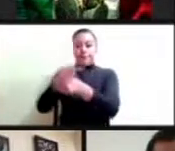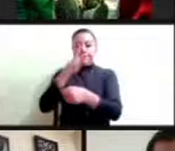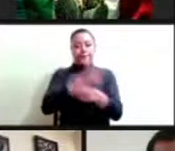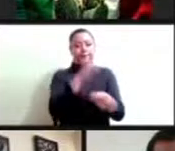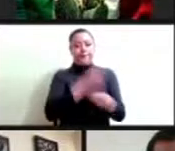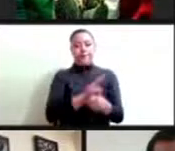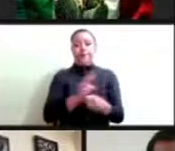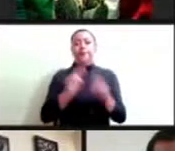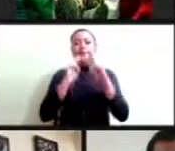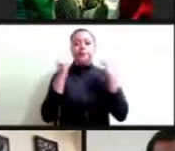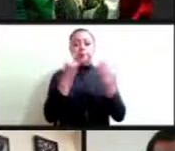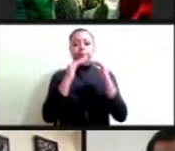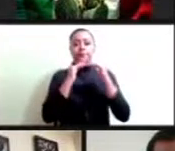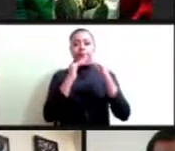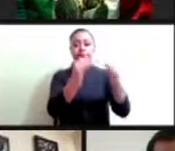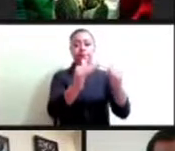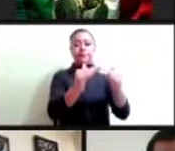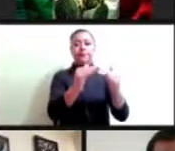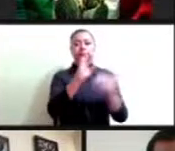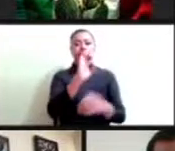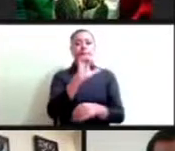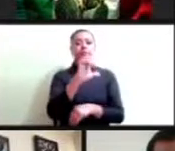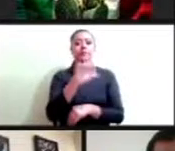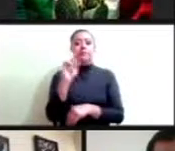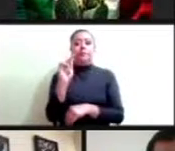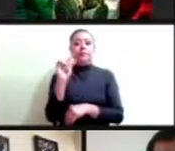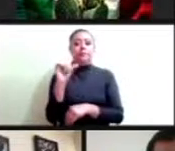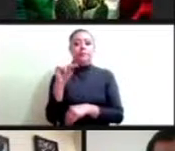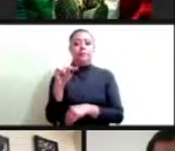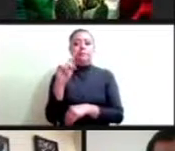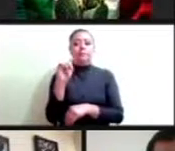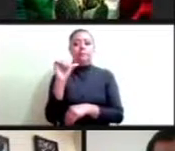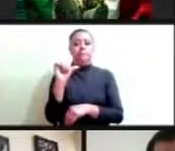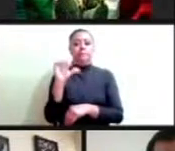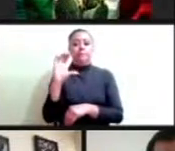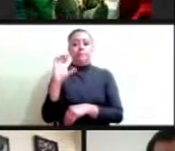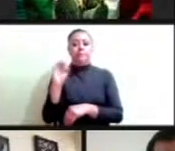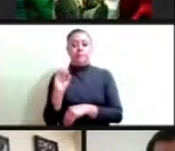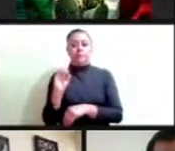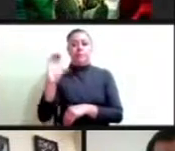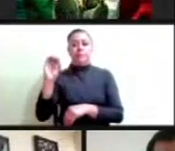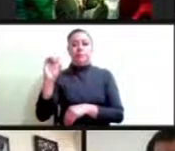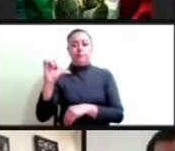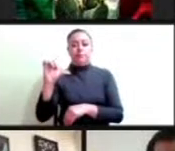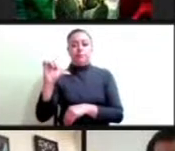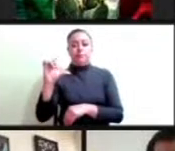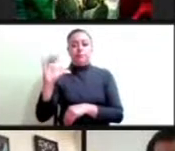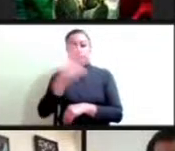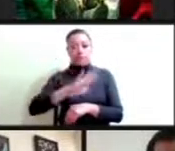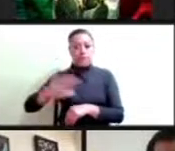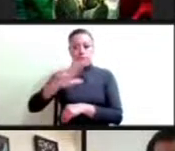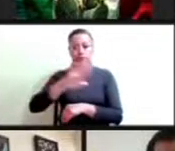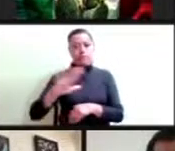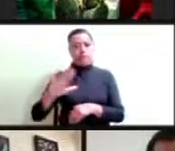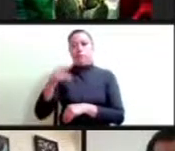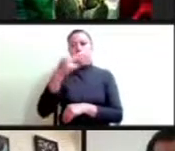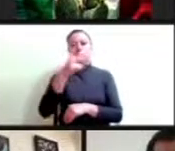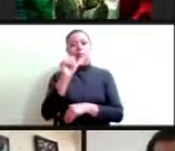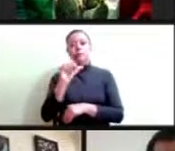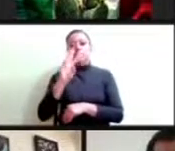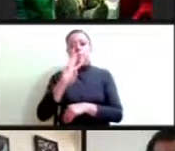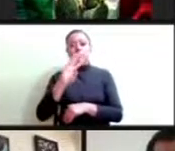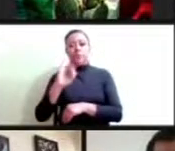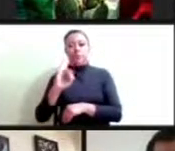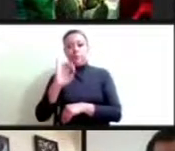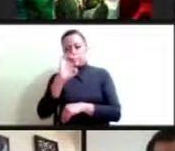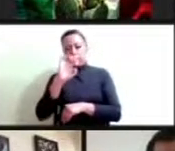habitacional El Pantaco, en la colonia El Jagüey, así como en las calles Potrero y Cedros,